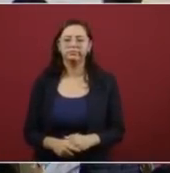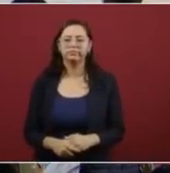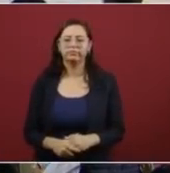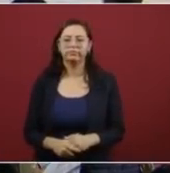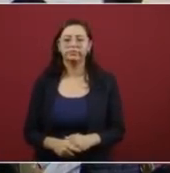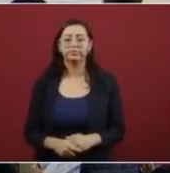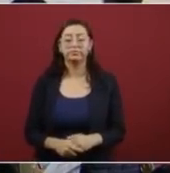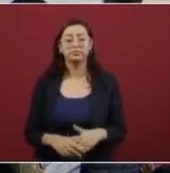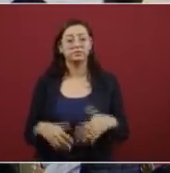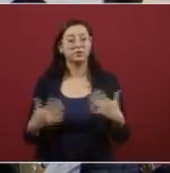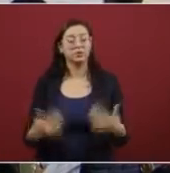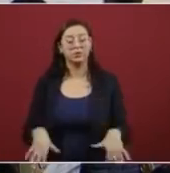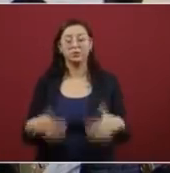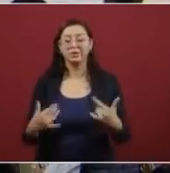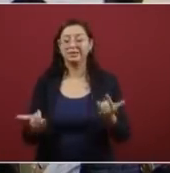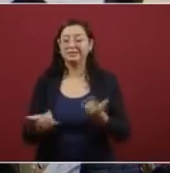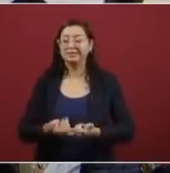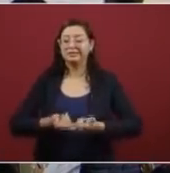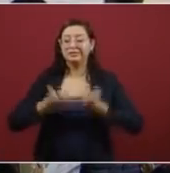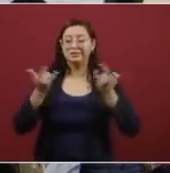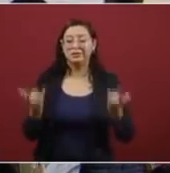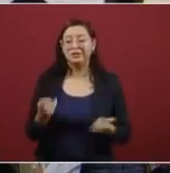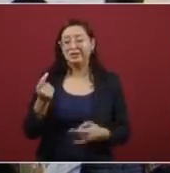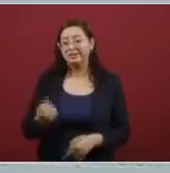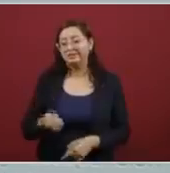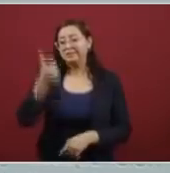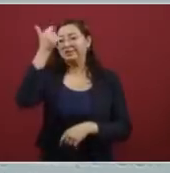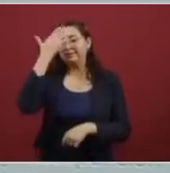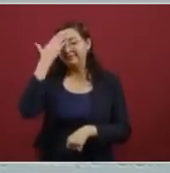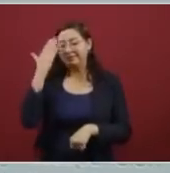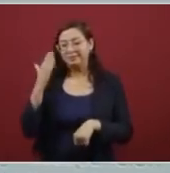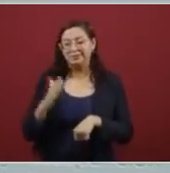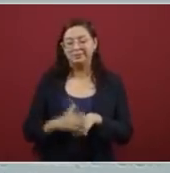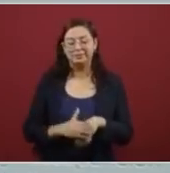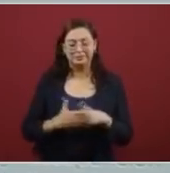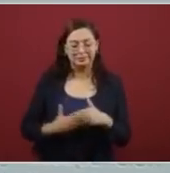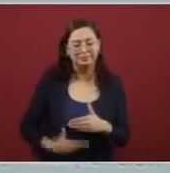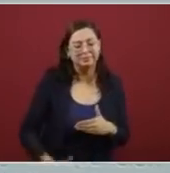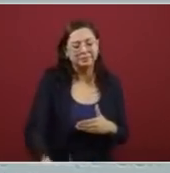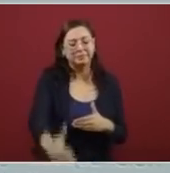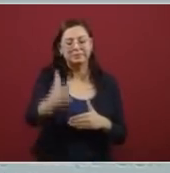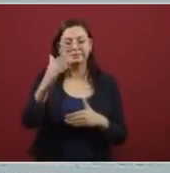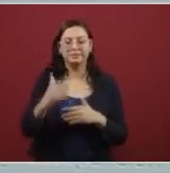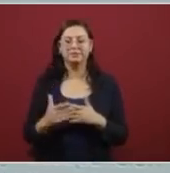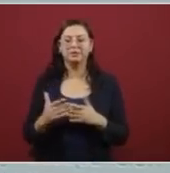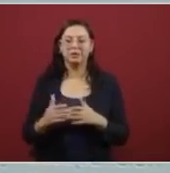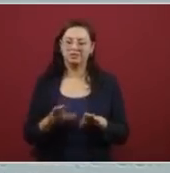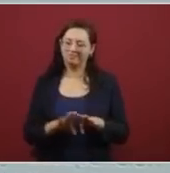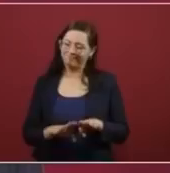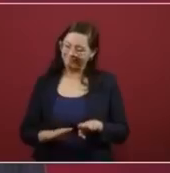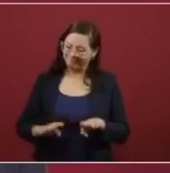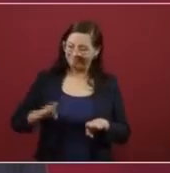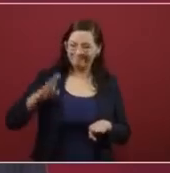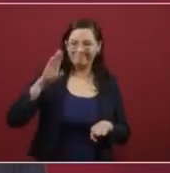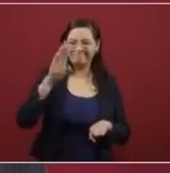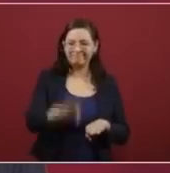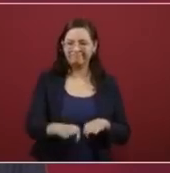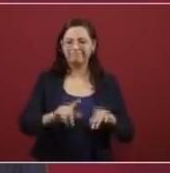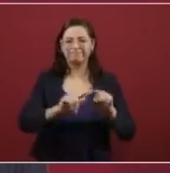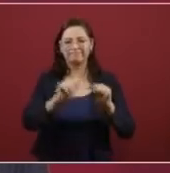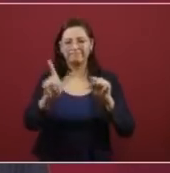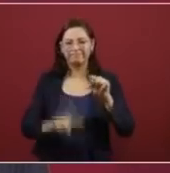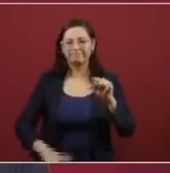Este es un hecho histórico, este es un paso adelante en la cuarta transformación de la